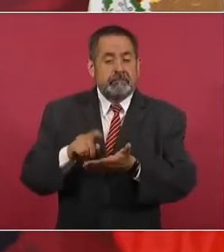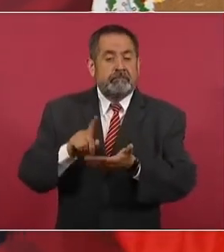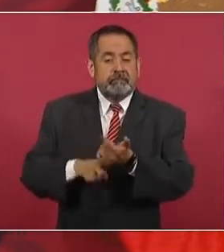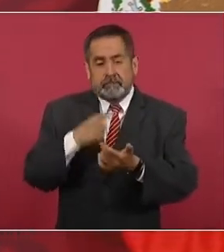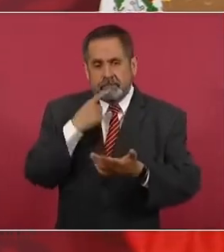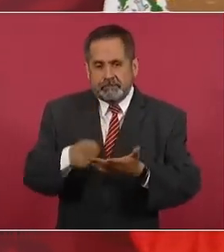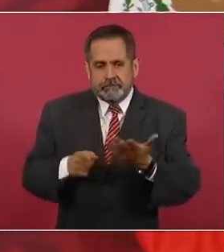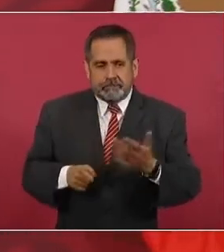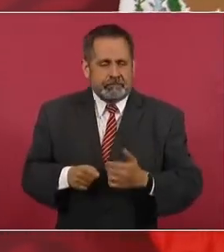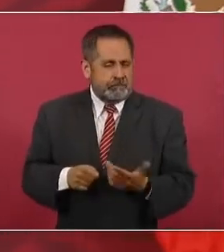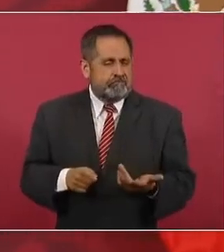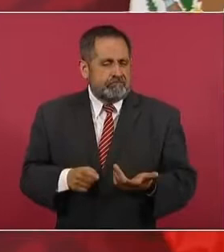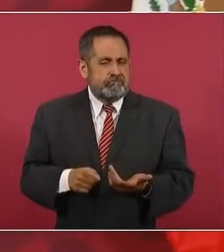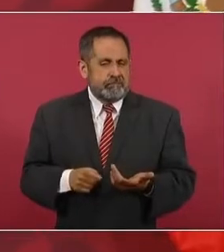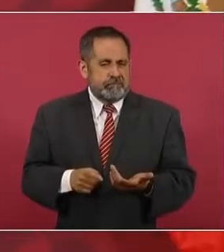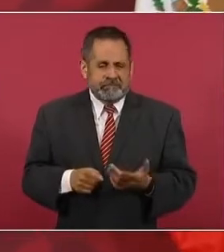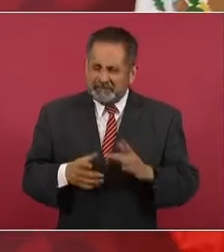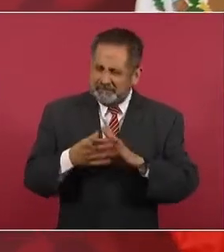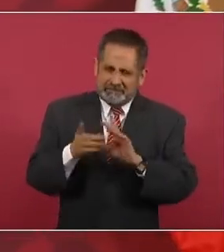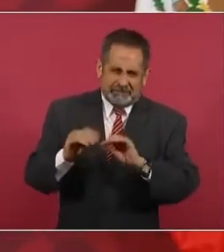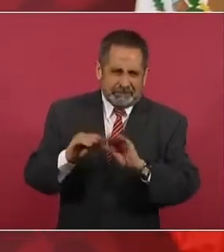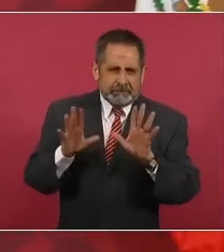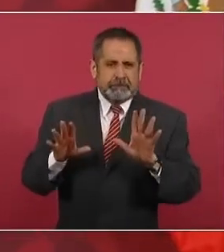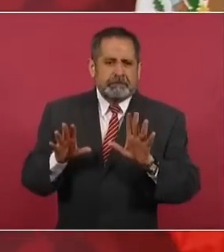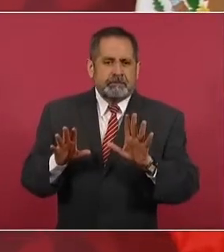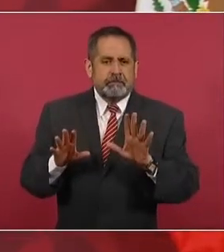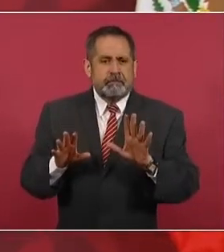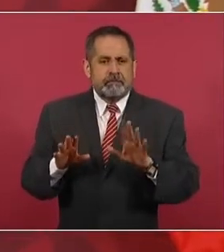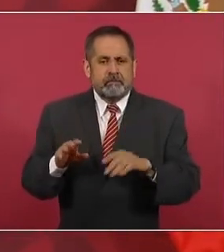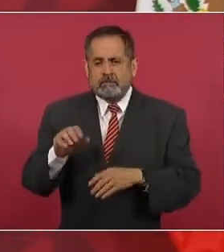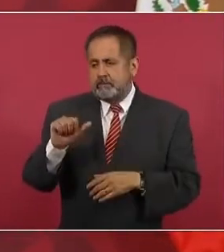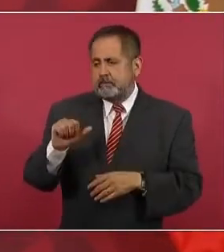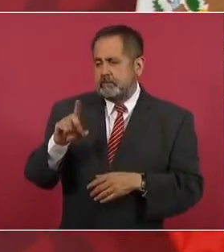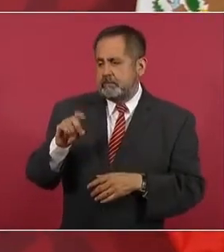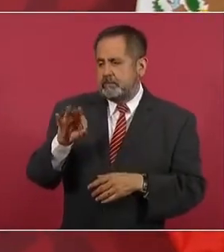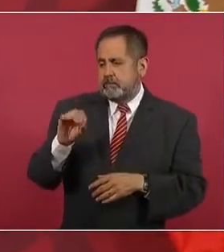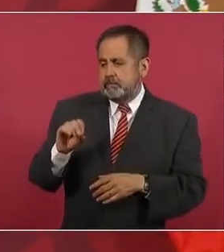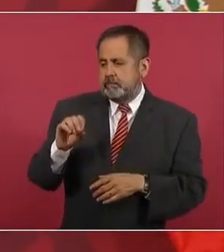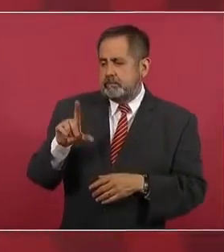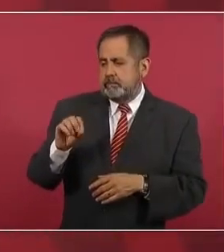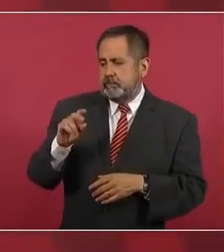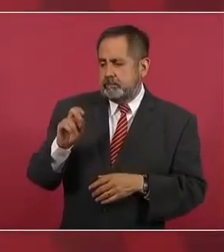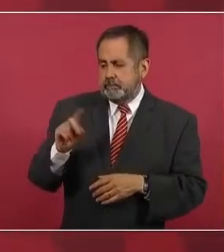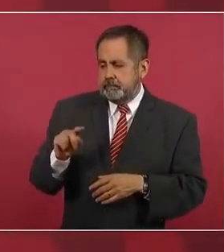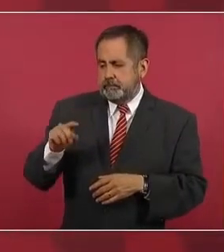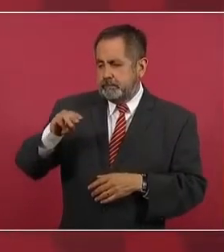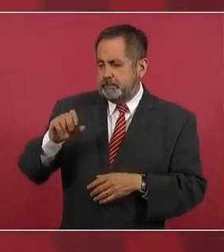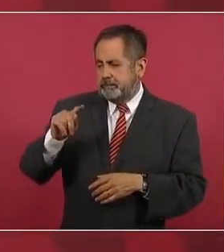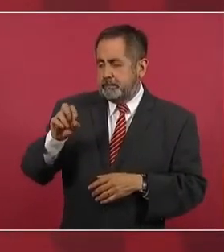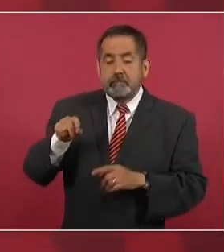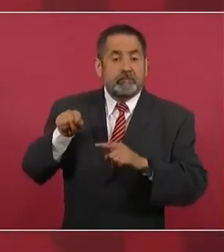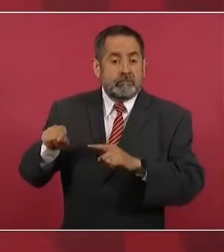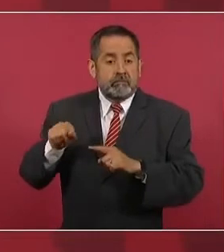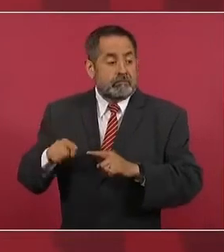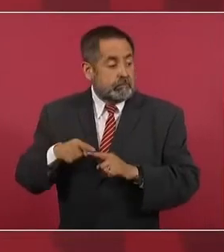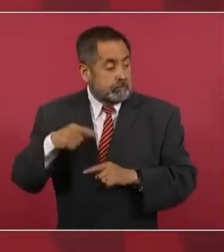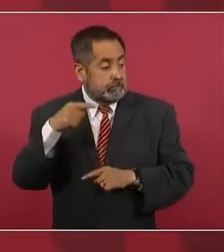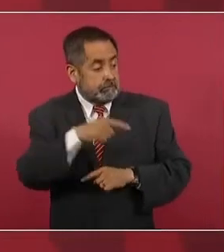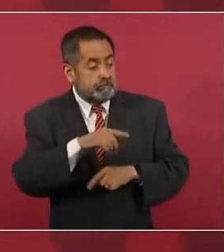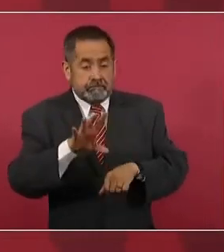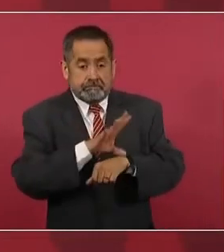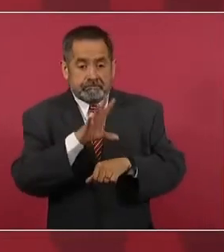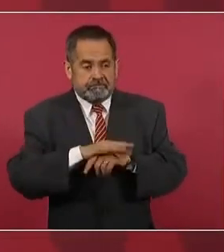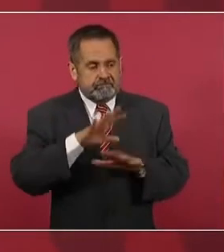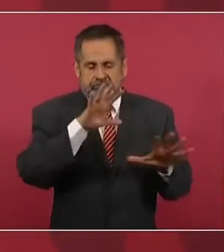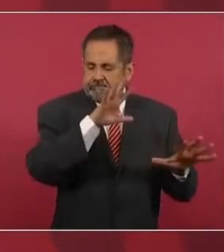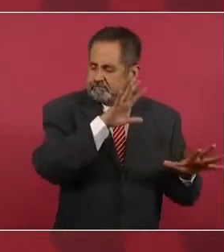o en el planteamiento claro de Adolfo López Mateos cuando nacionaliza la industria